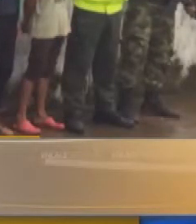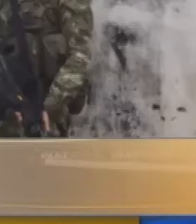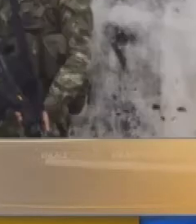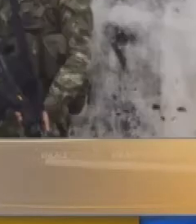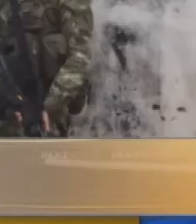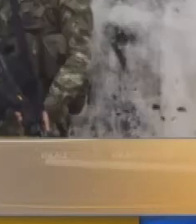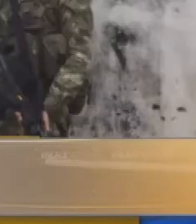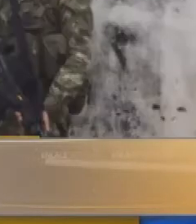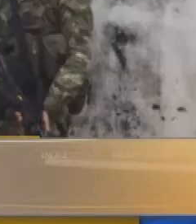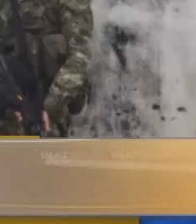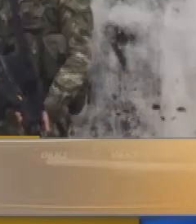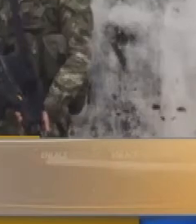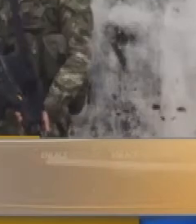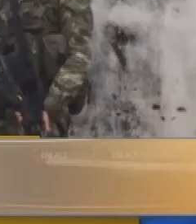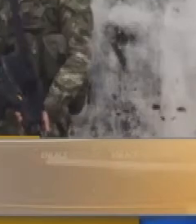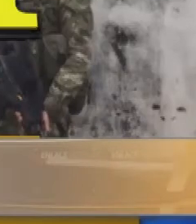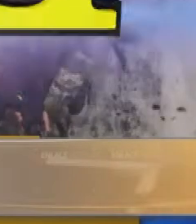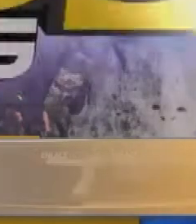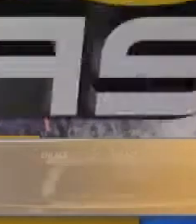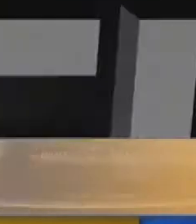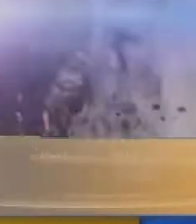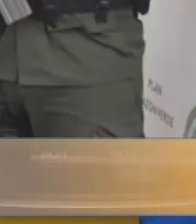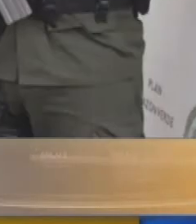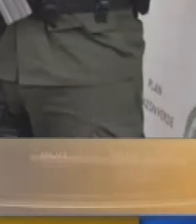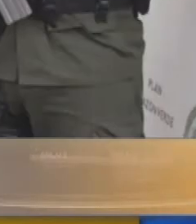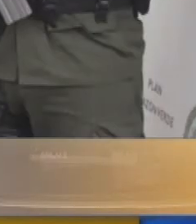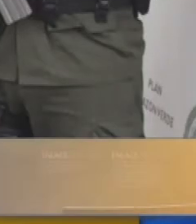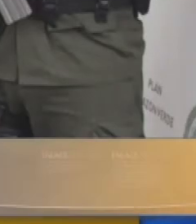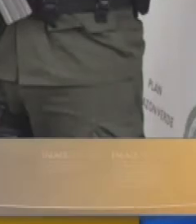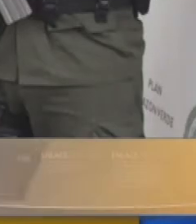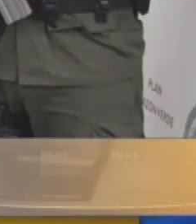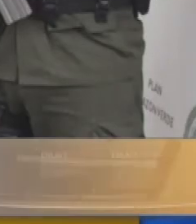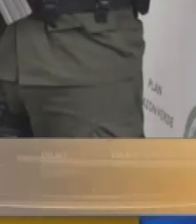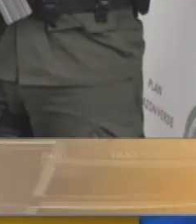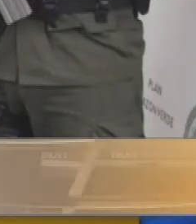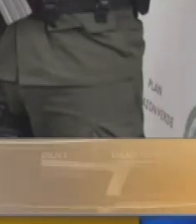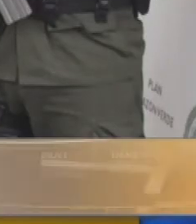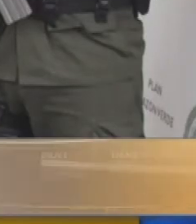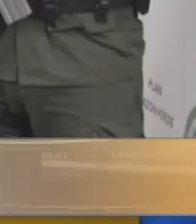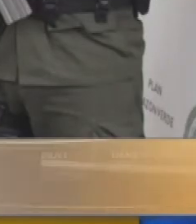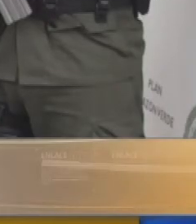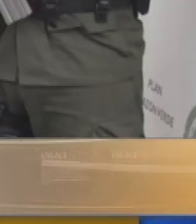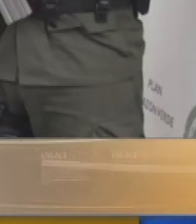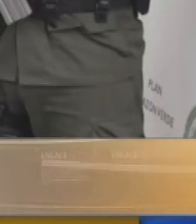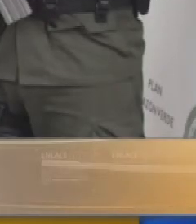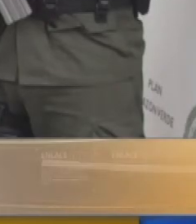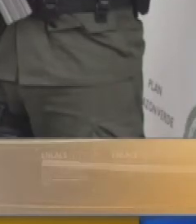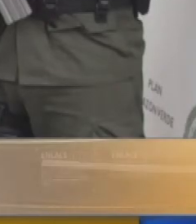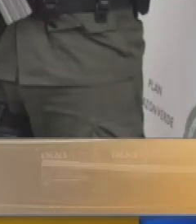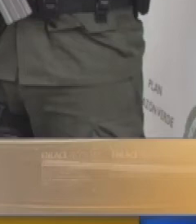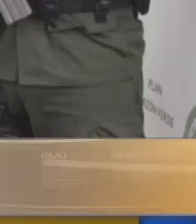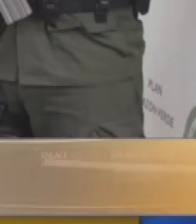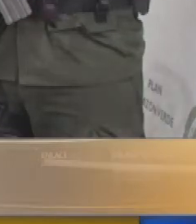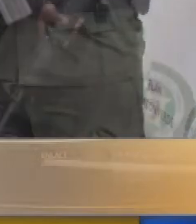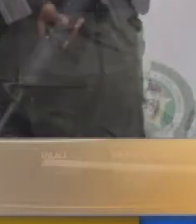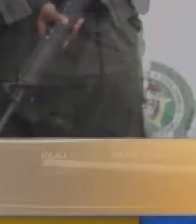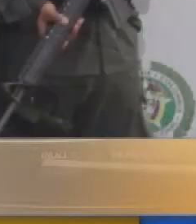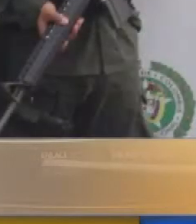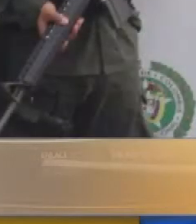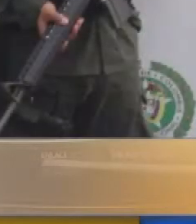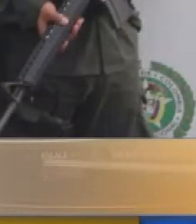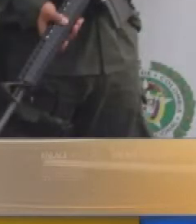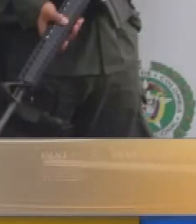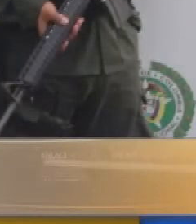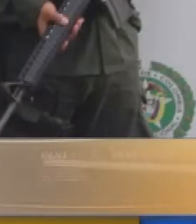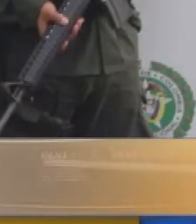detenidos hay 3 mujeres y 2 venezolanos. Cuando extorsionaban a un comerciante, fueron detenidos estos 2 sujetos, quienes